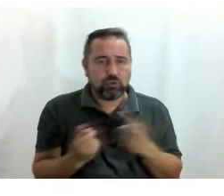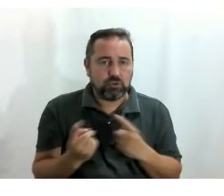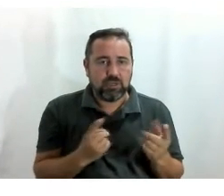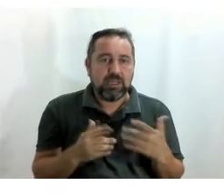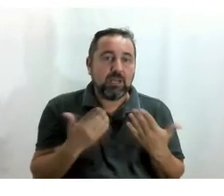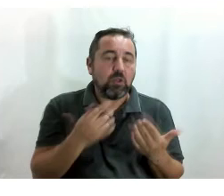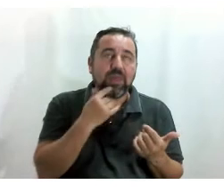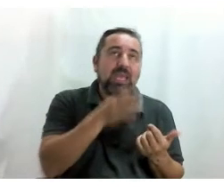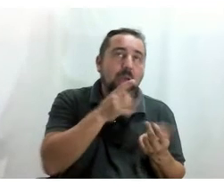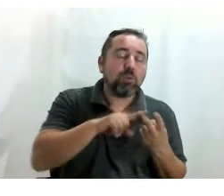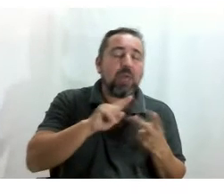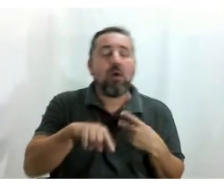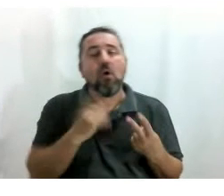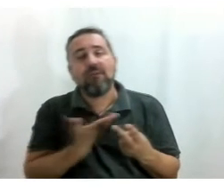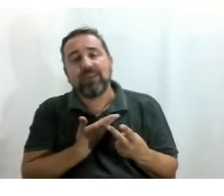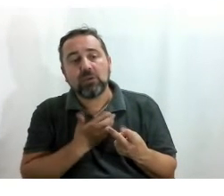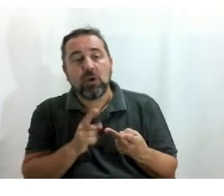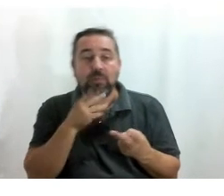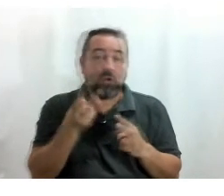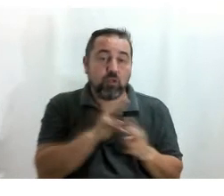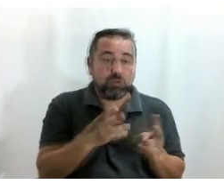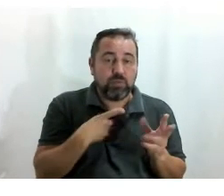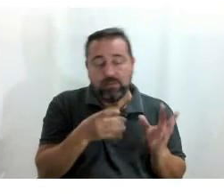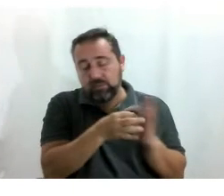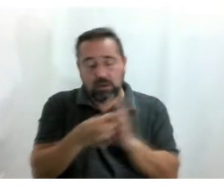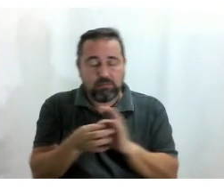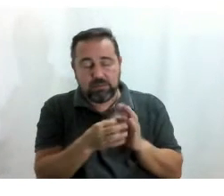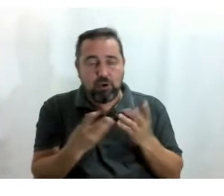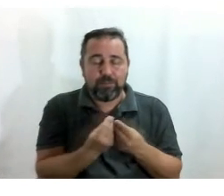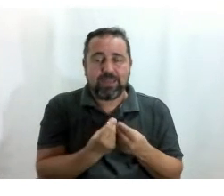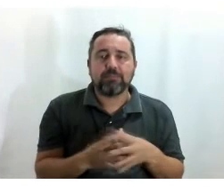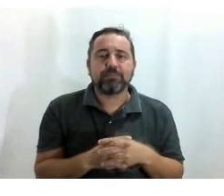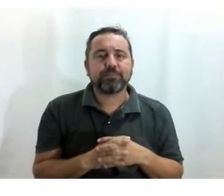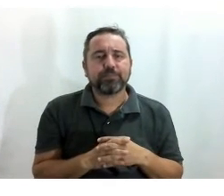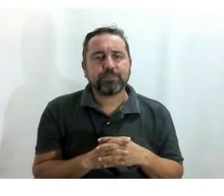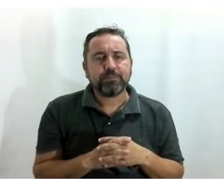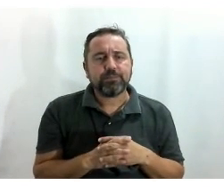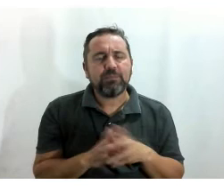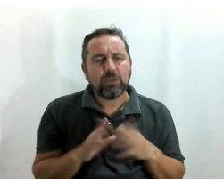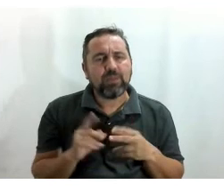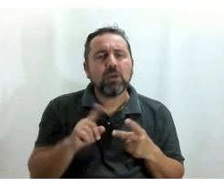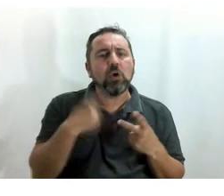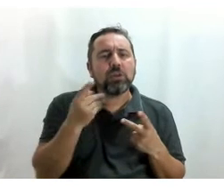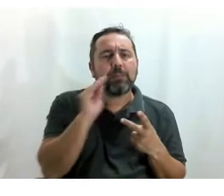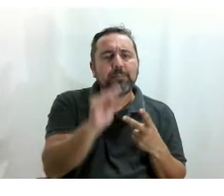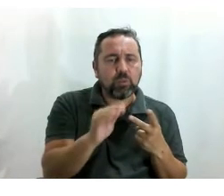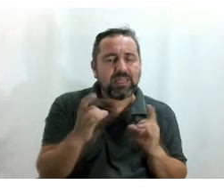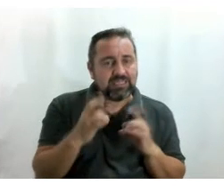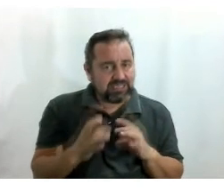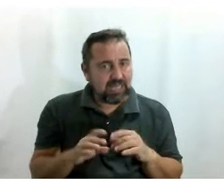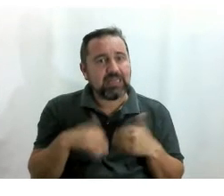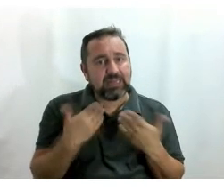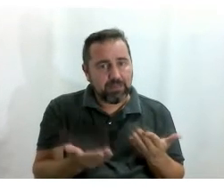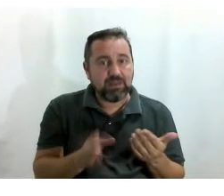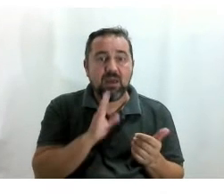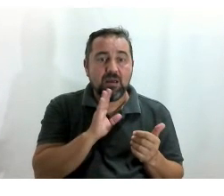tanto causa-efecto o son cosas que pueden ir... O que van acompañándose, sí. Hay otra pregunta en el chat que también la hemos